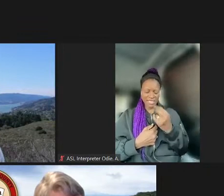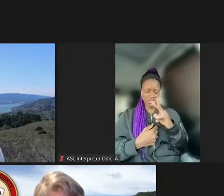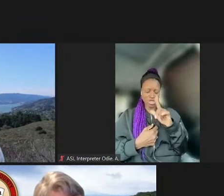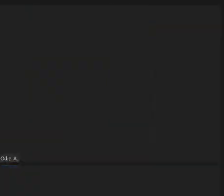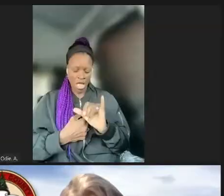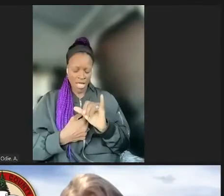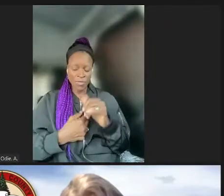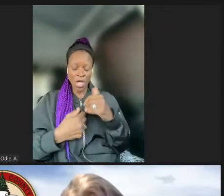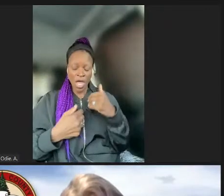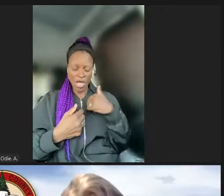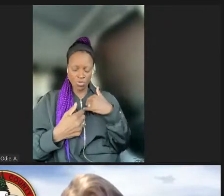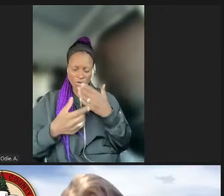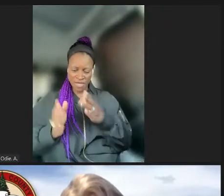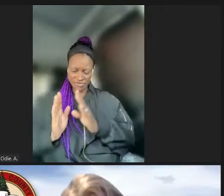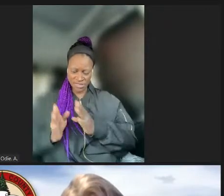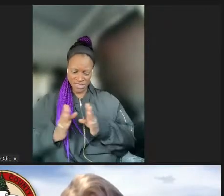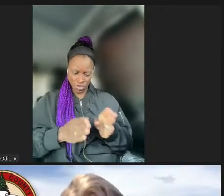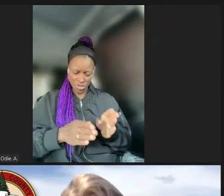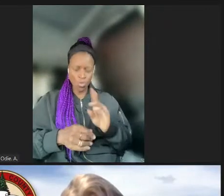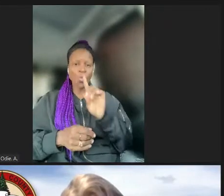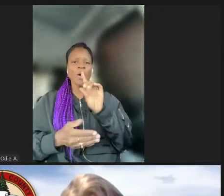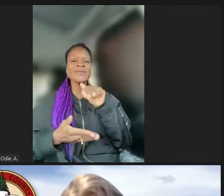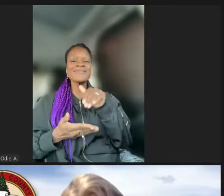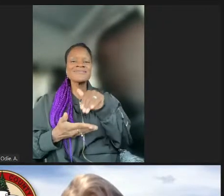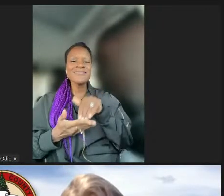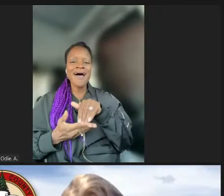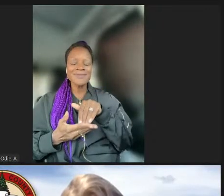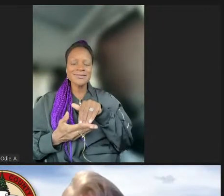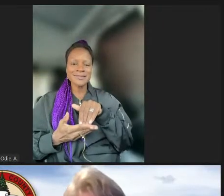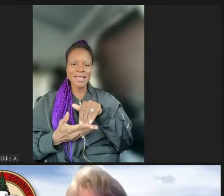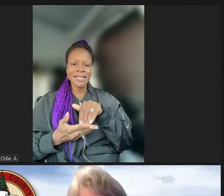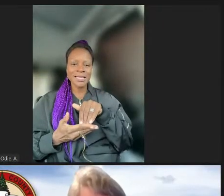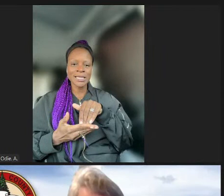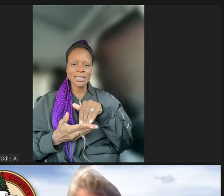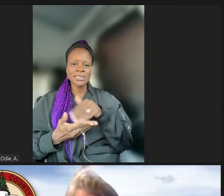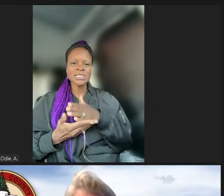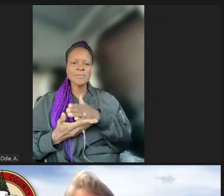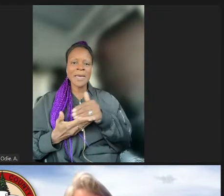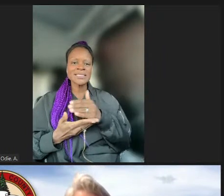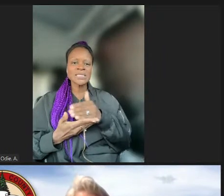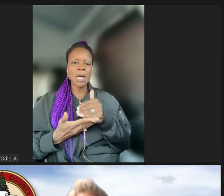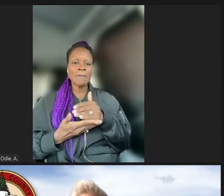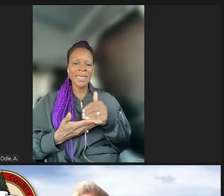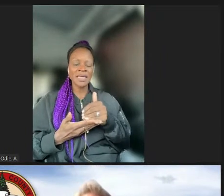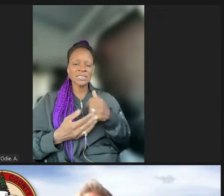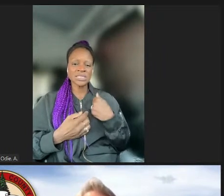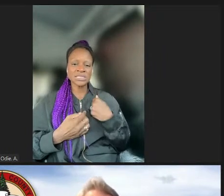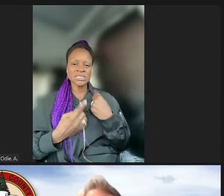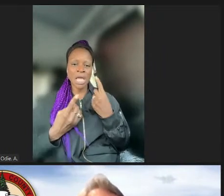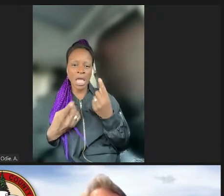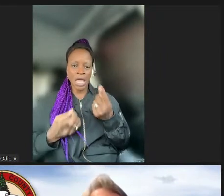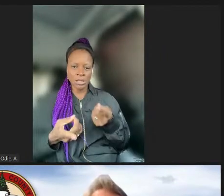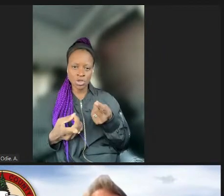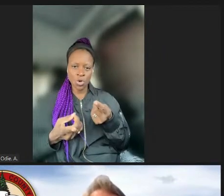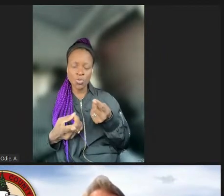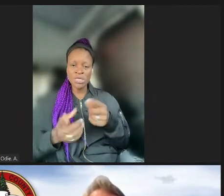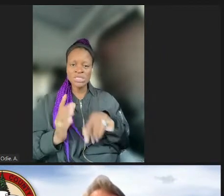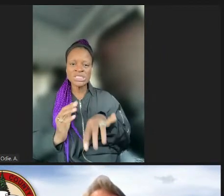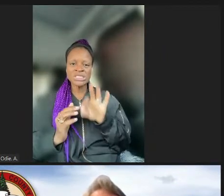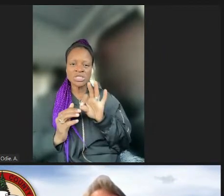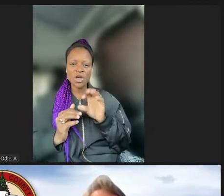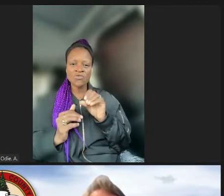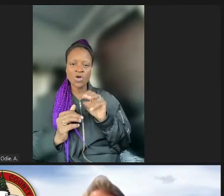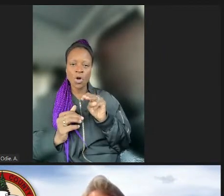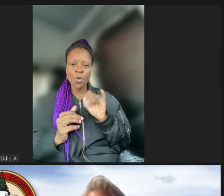julio. Hemos sacado especímenes en el laboratorio de aquí, cerca de aquí, y desde que